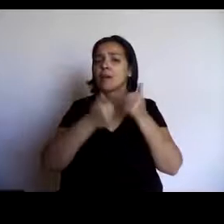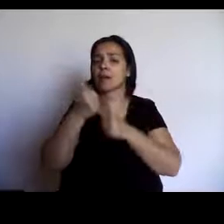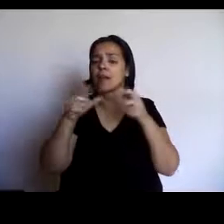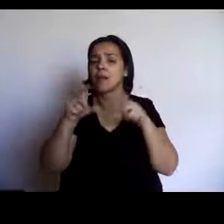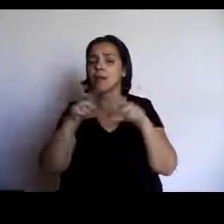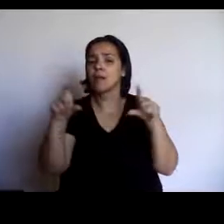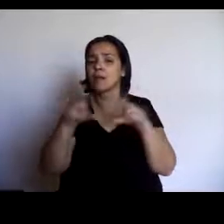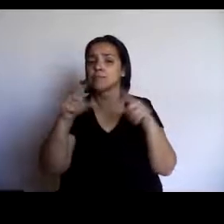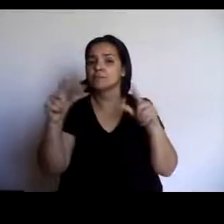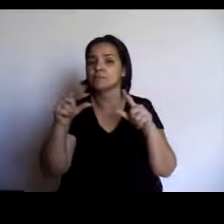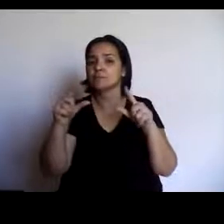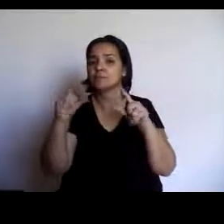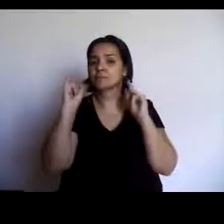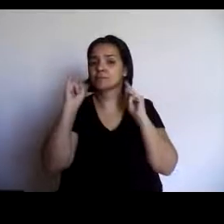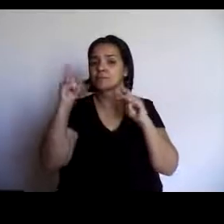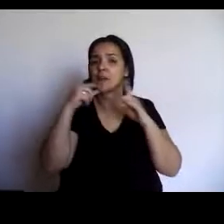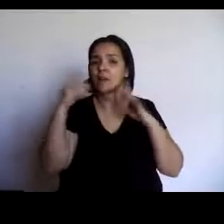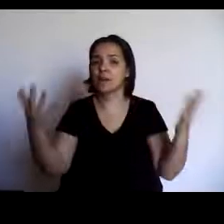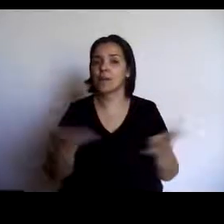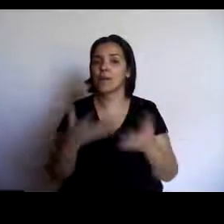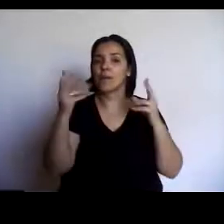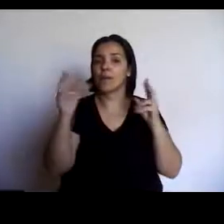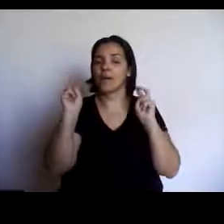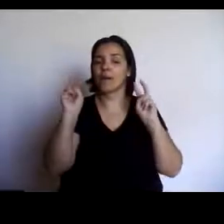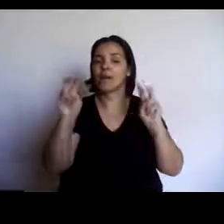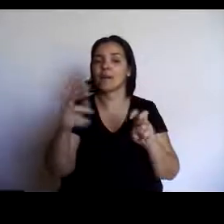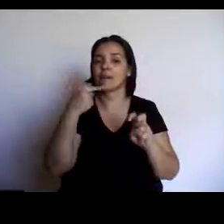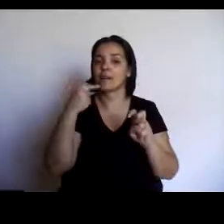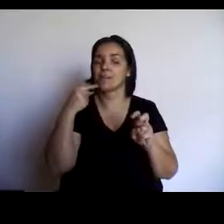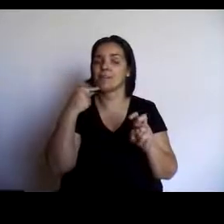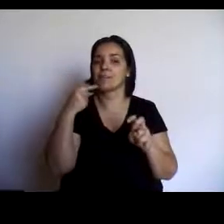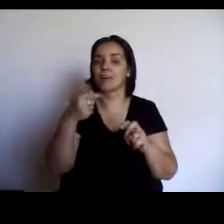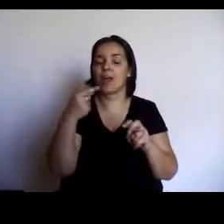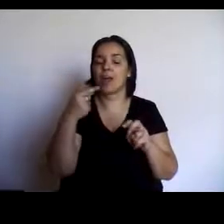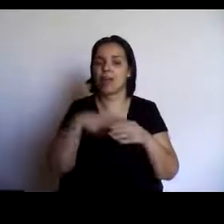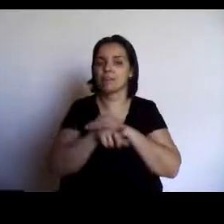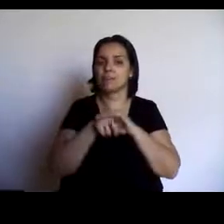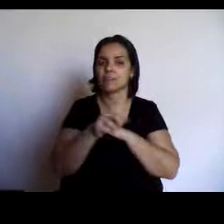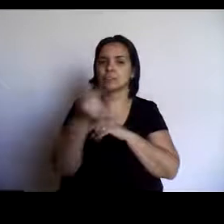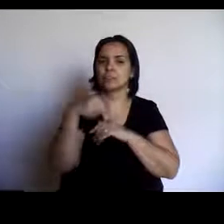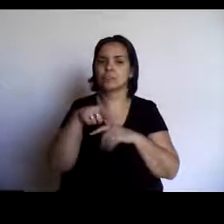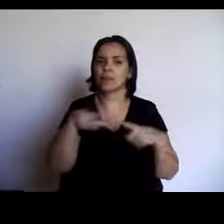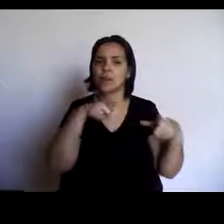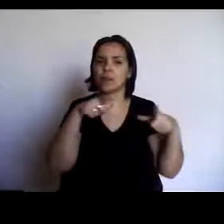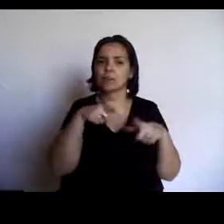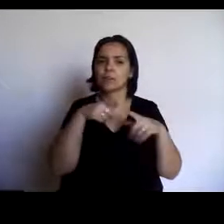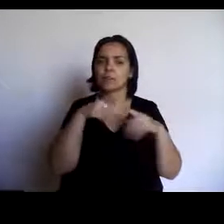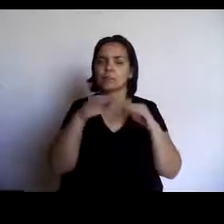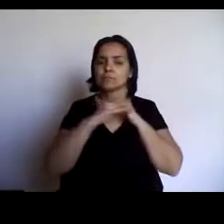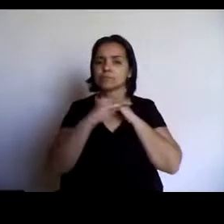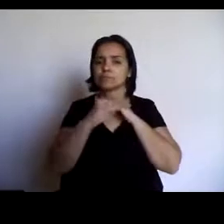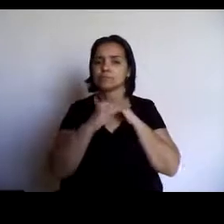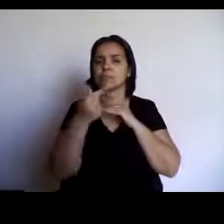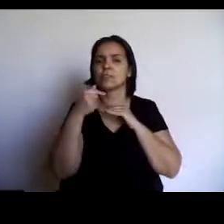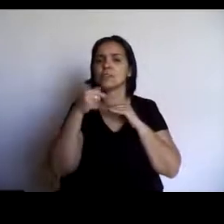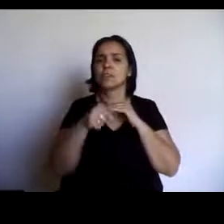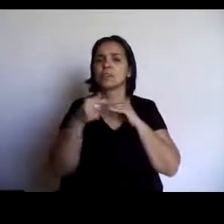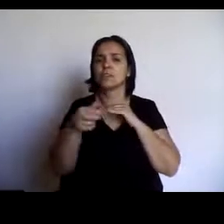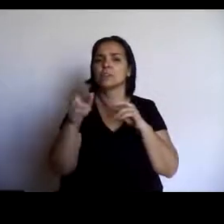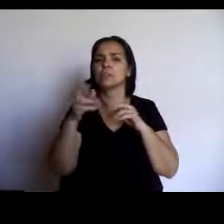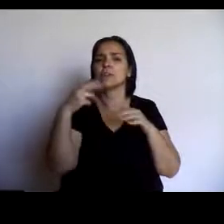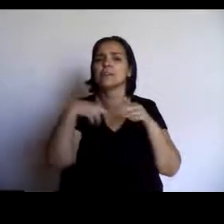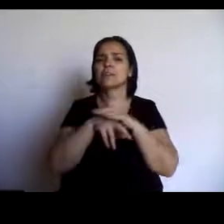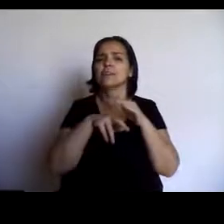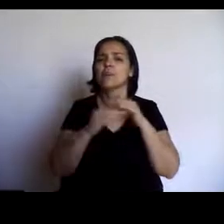rurales. Se trata de promover iniciativas y actuaciones encaminadas al desarrollo de un sector económico sostenible, que use recursos endógenos